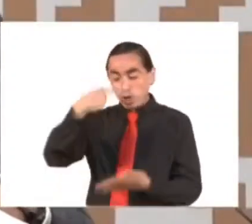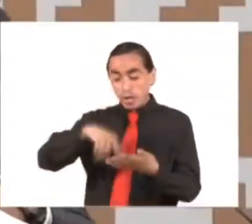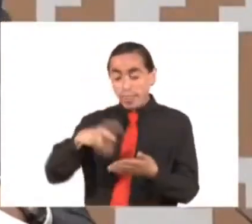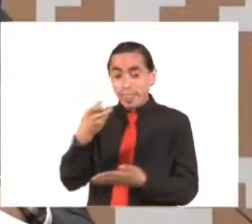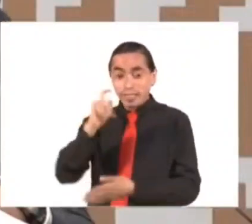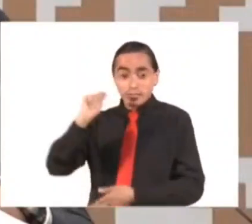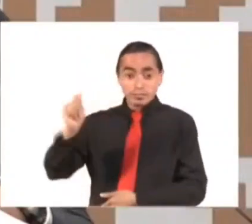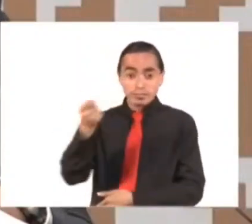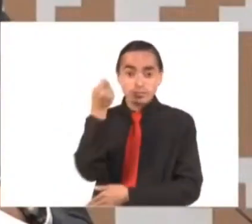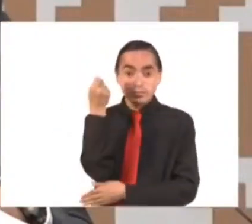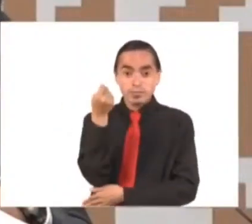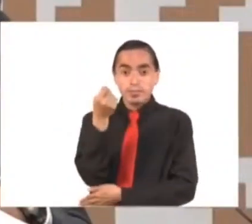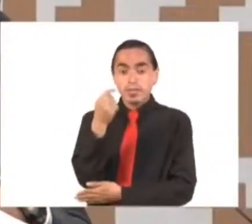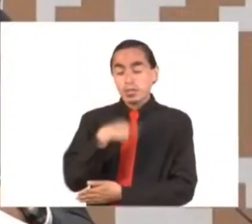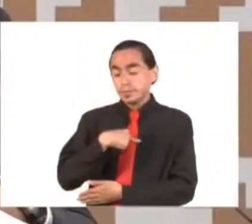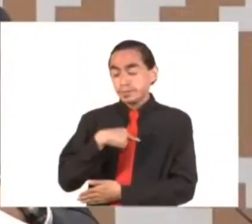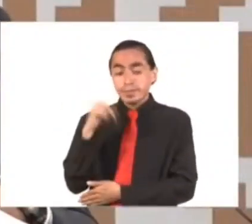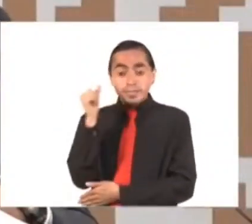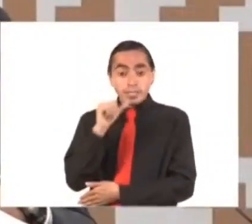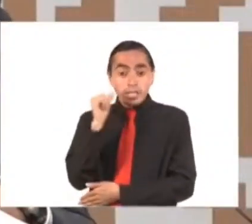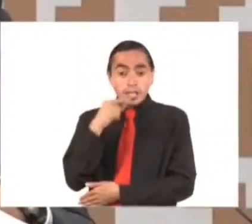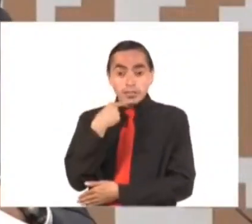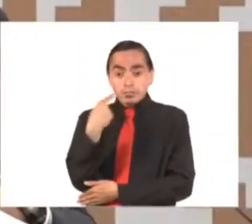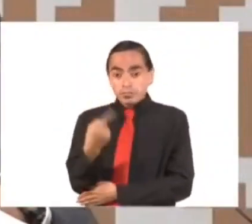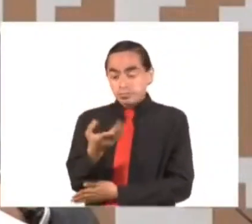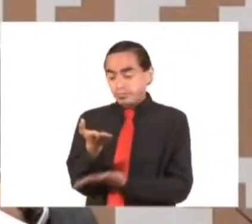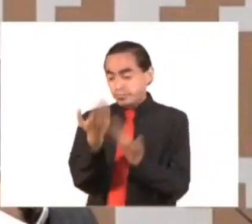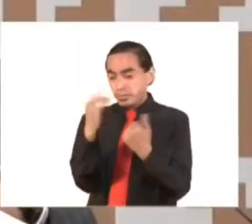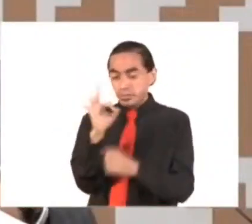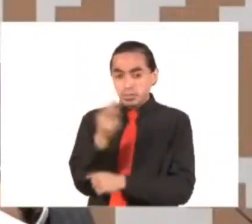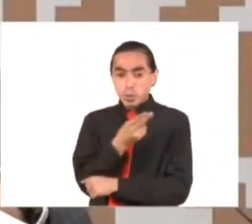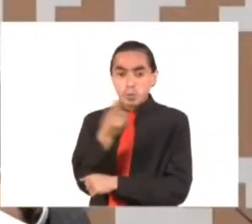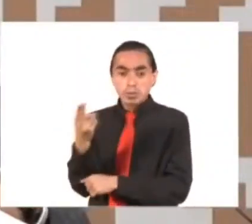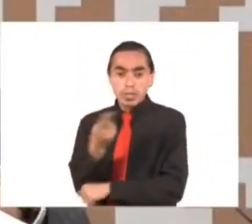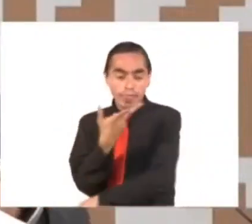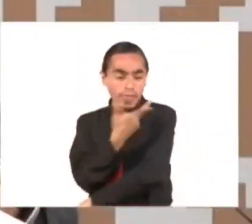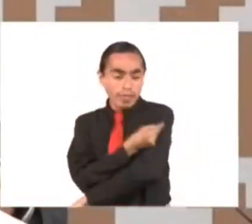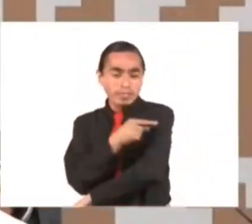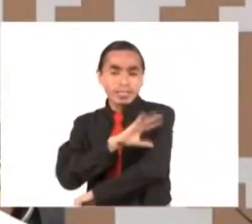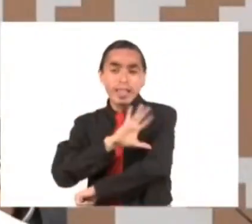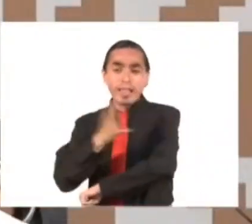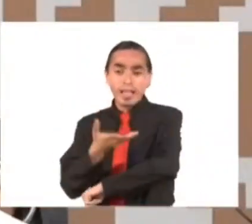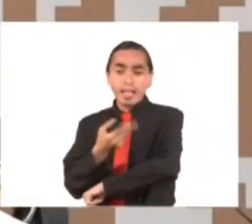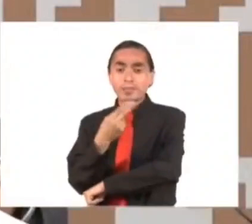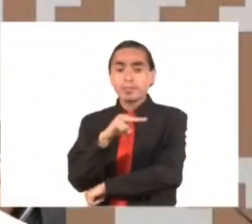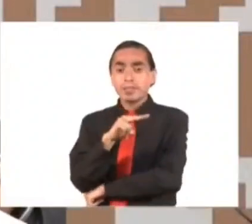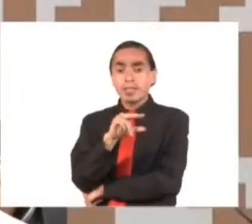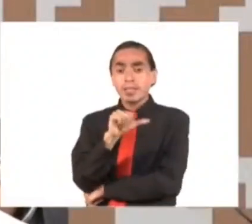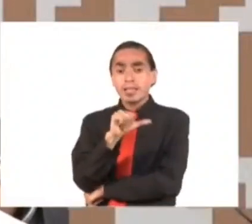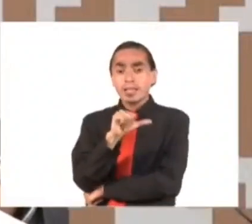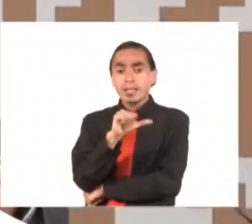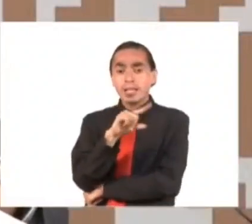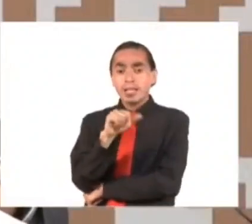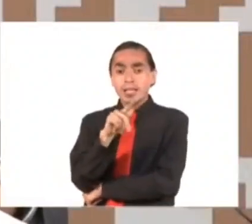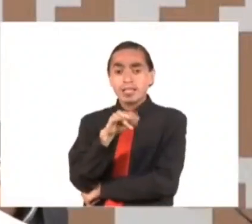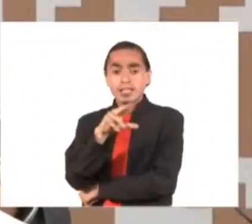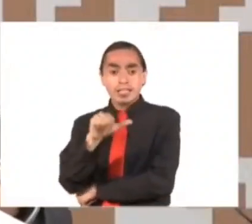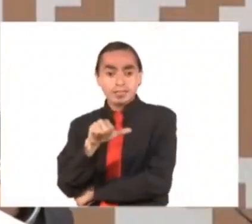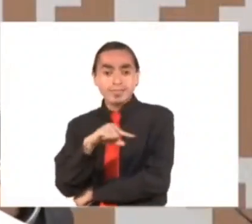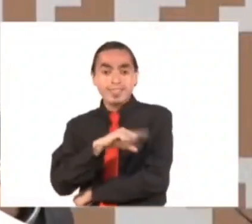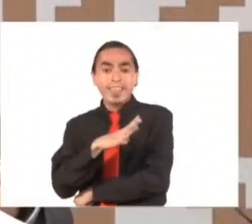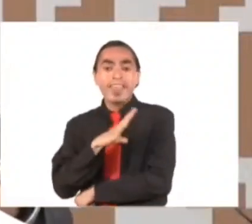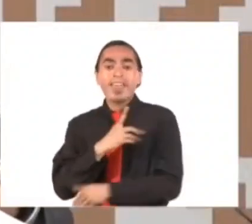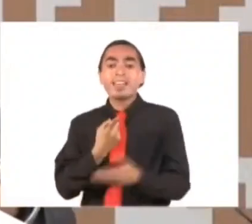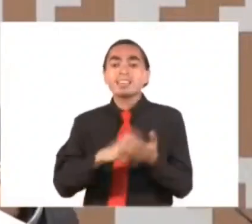que si alguno de ustedes lleva puesta la vacuna de AstraZeneca, lleva un poquito de